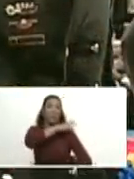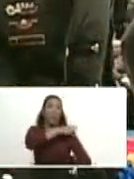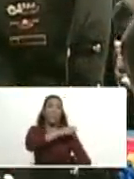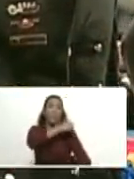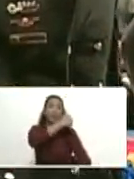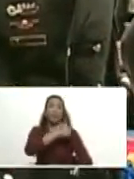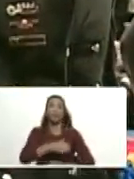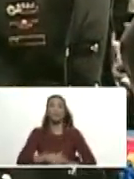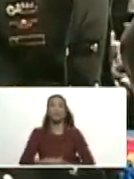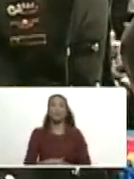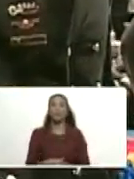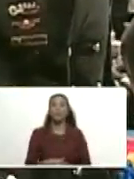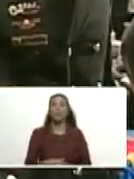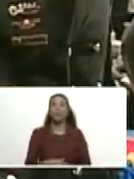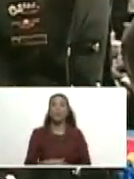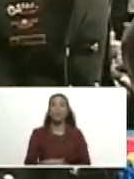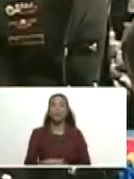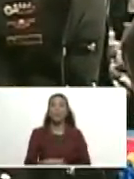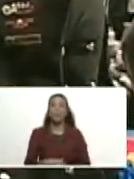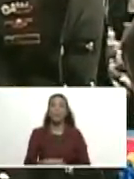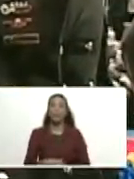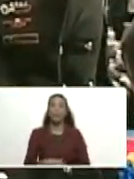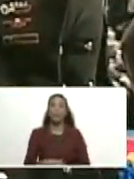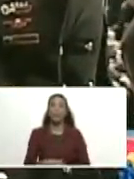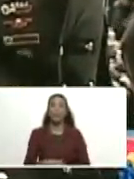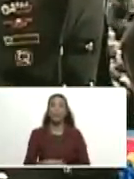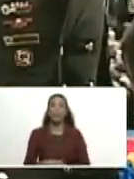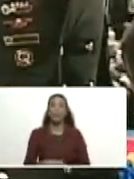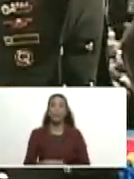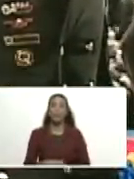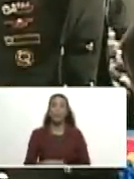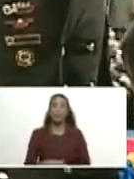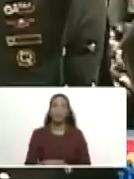segunda de la Fuerza Armada Nacional Bolivariana.